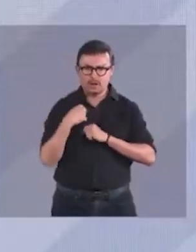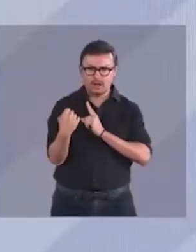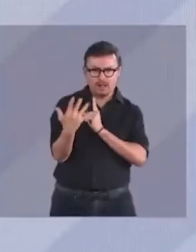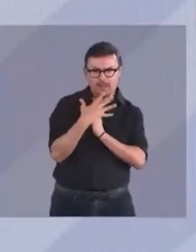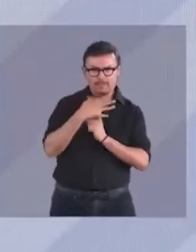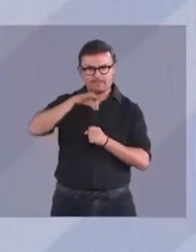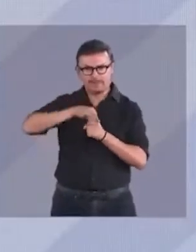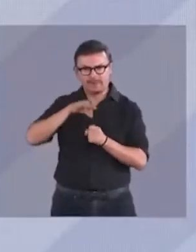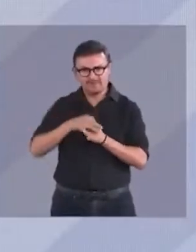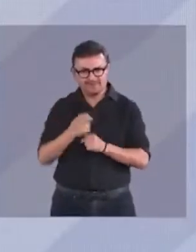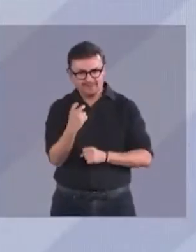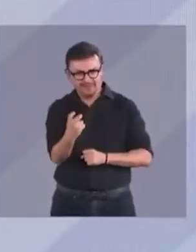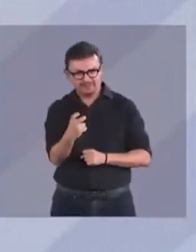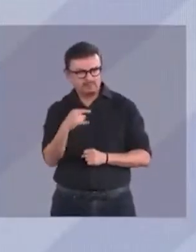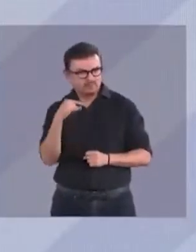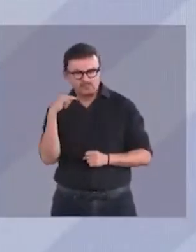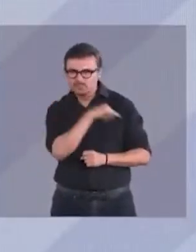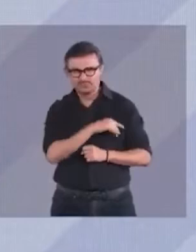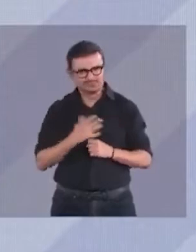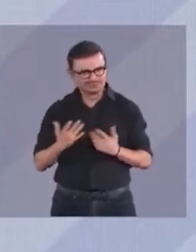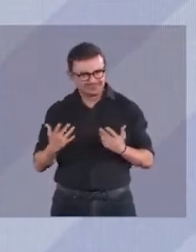una hipocresía.